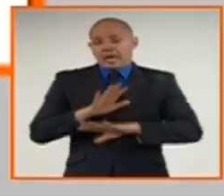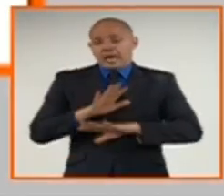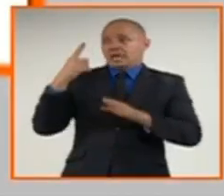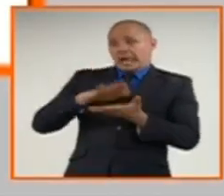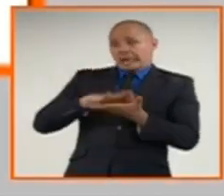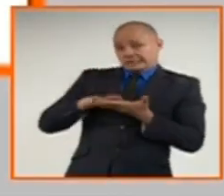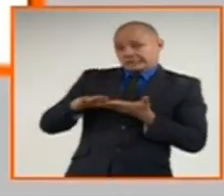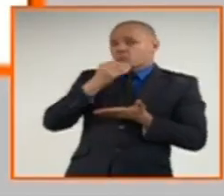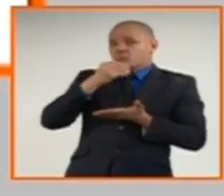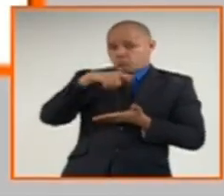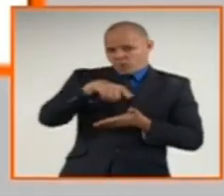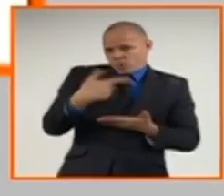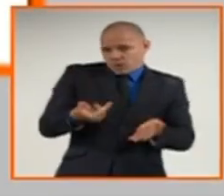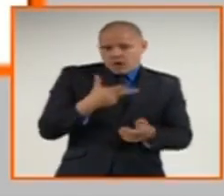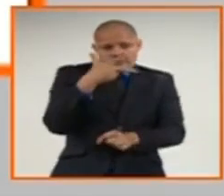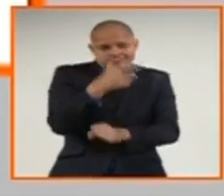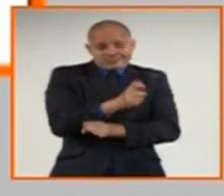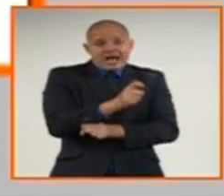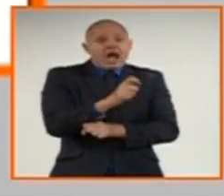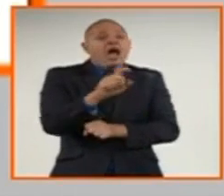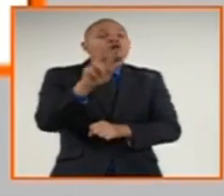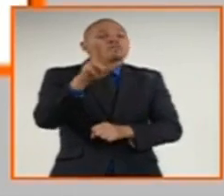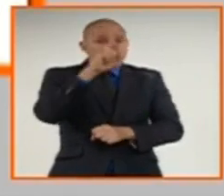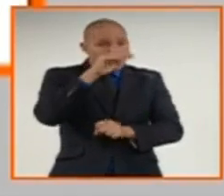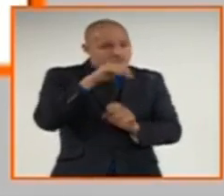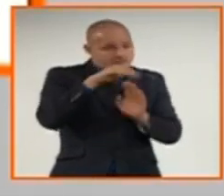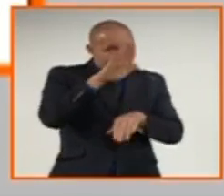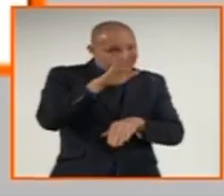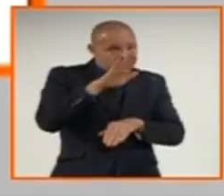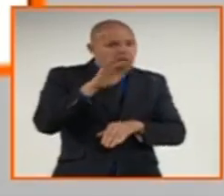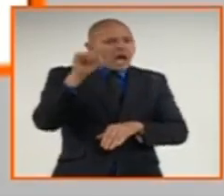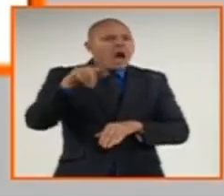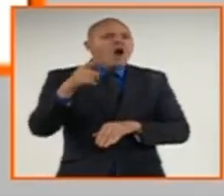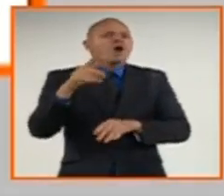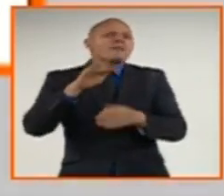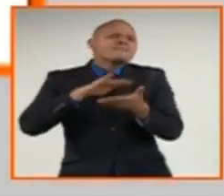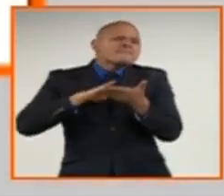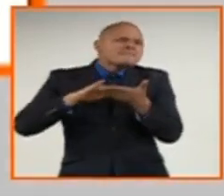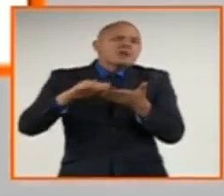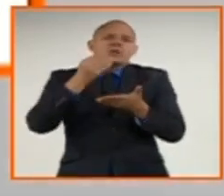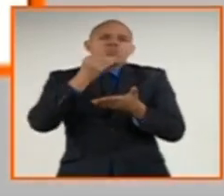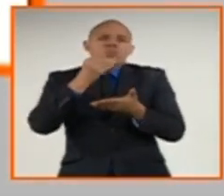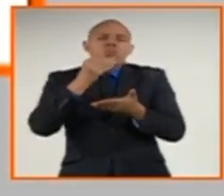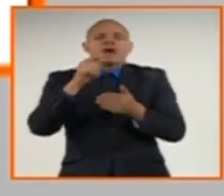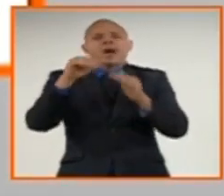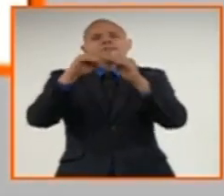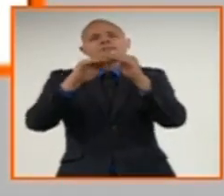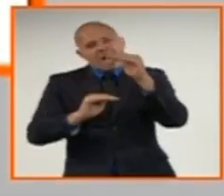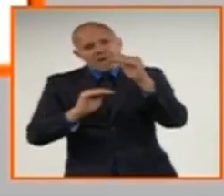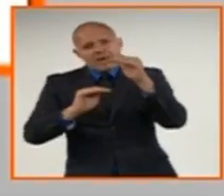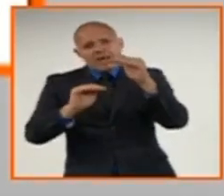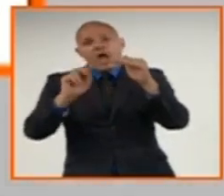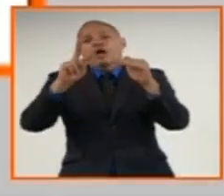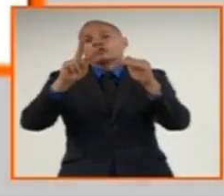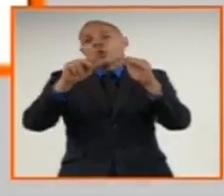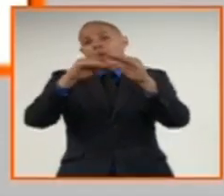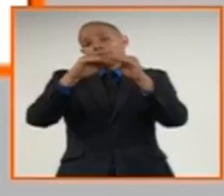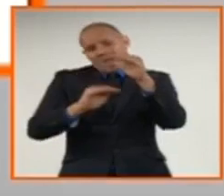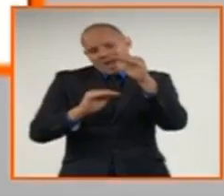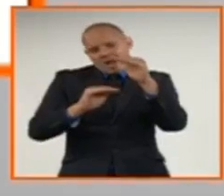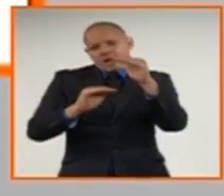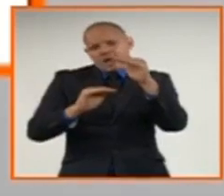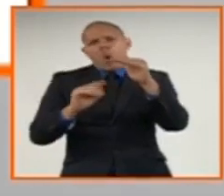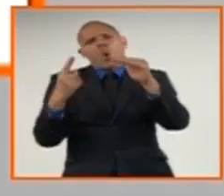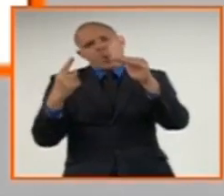estamos proponiendo que se amplíe, baje un poco la edad y sea a partir de 1 año. En los menores de 1 año, en